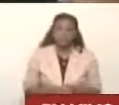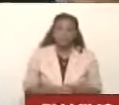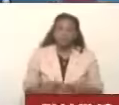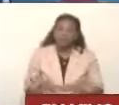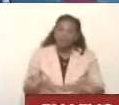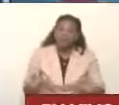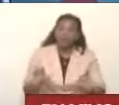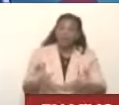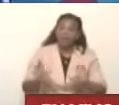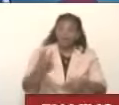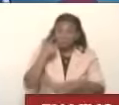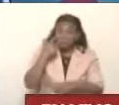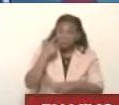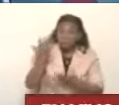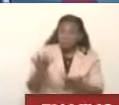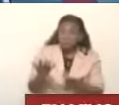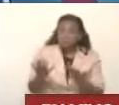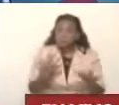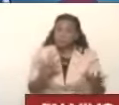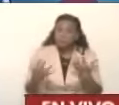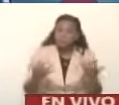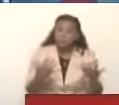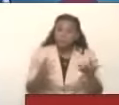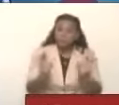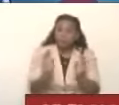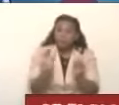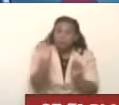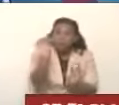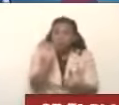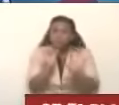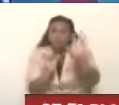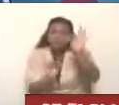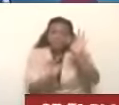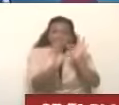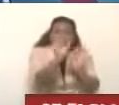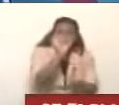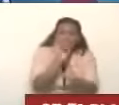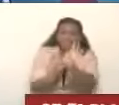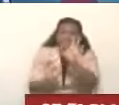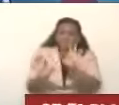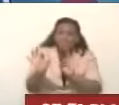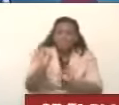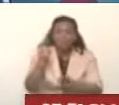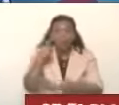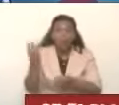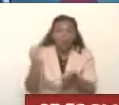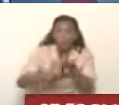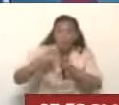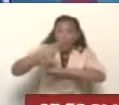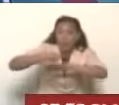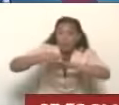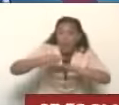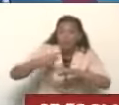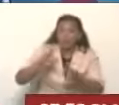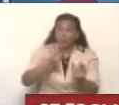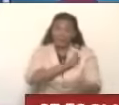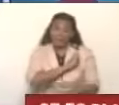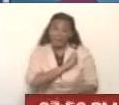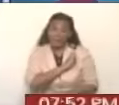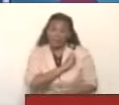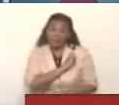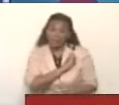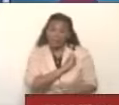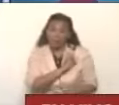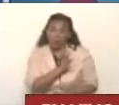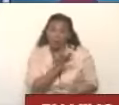es cuando los voy ya sacando, cuando recupero la gobernabilidad de PDVSA en enero,